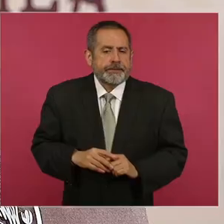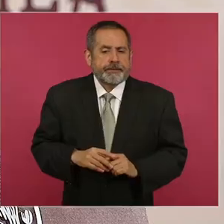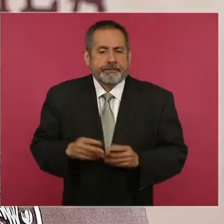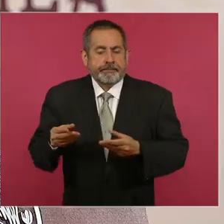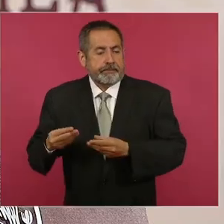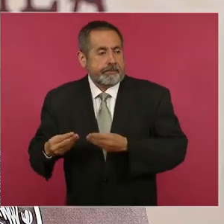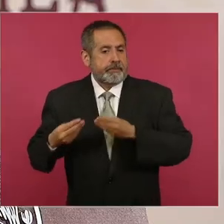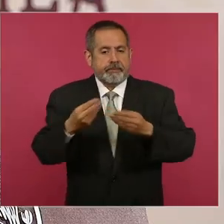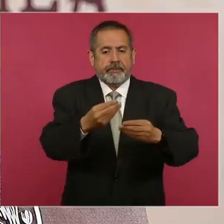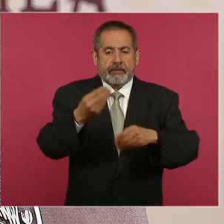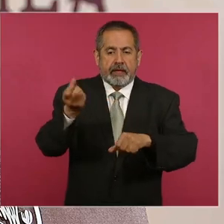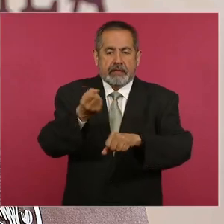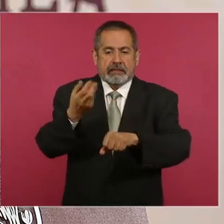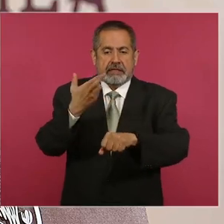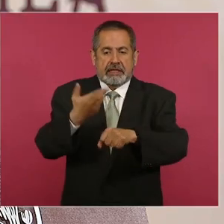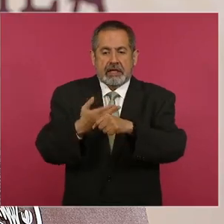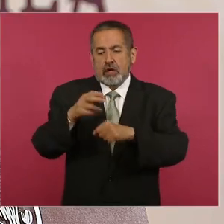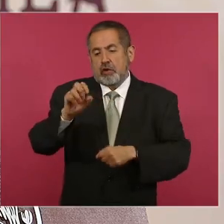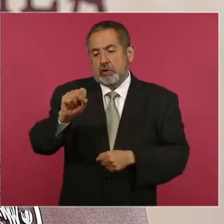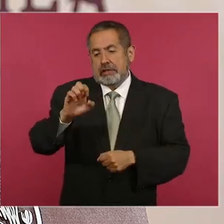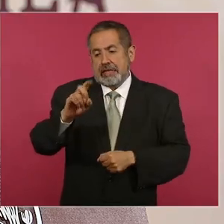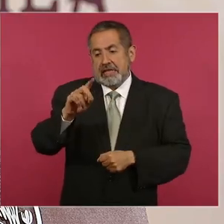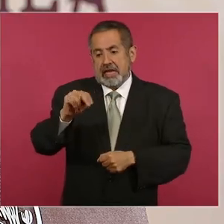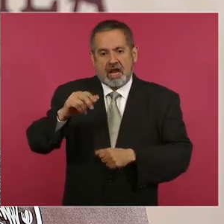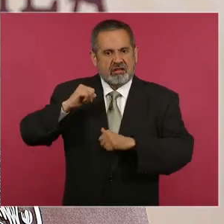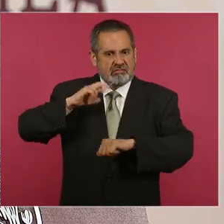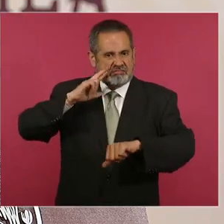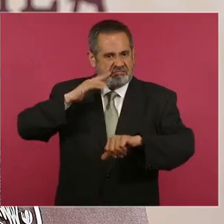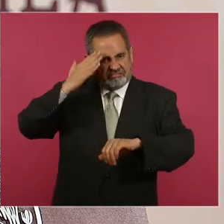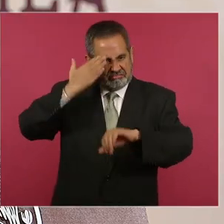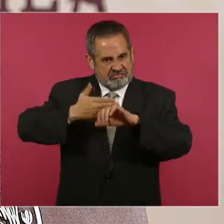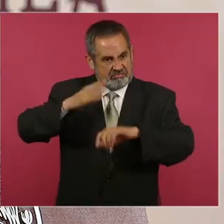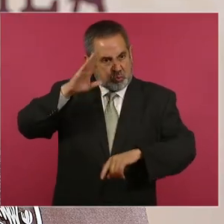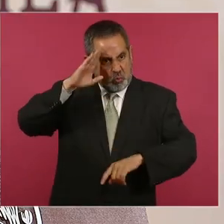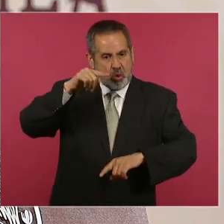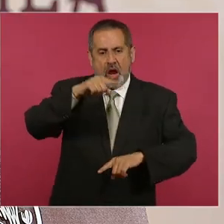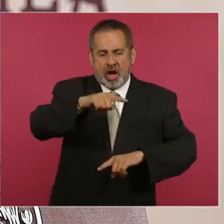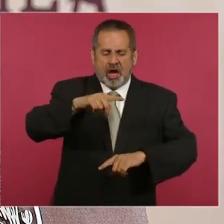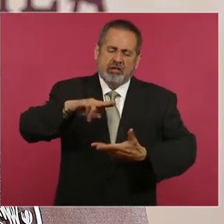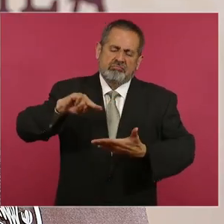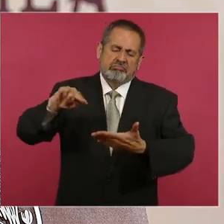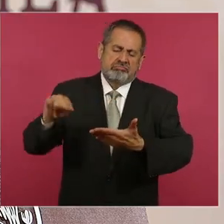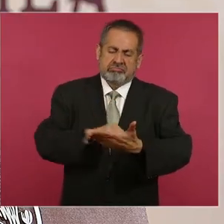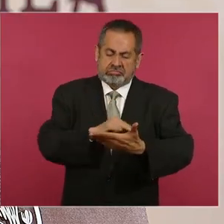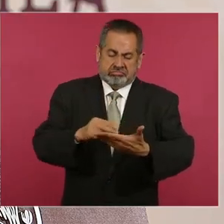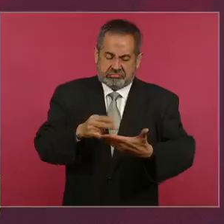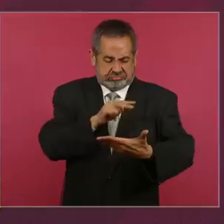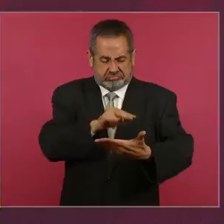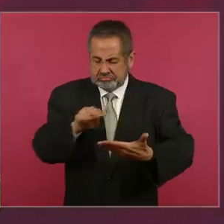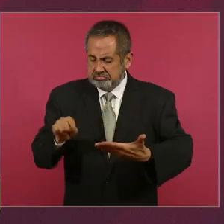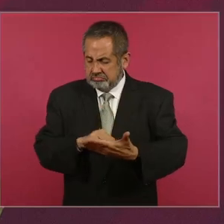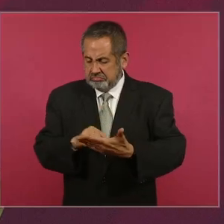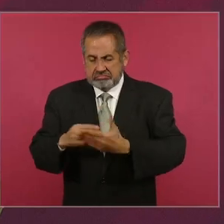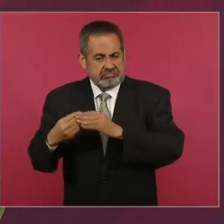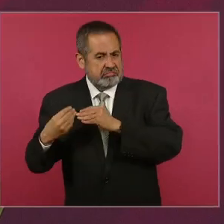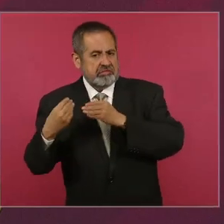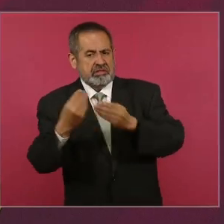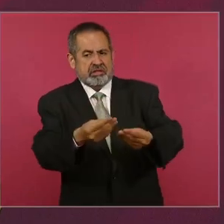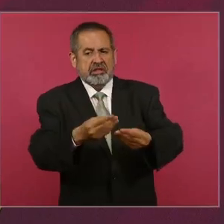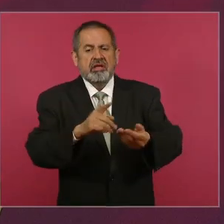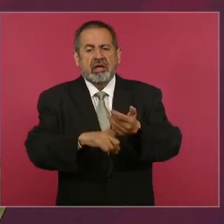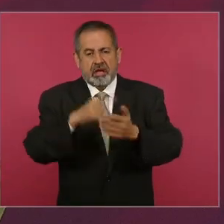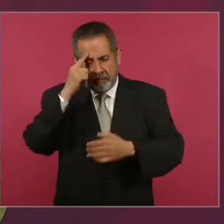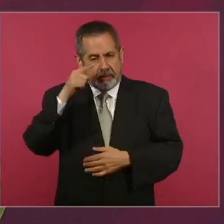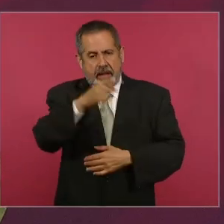pasa con el secretario de la Defensa para que se firme esa propuesta y se mande